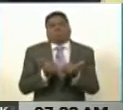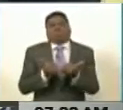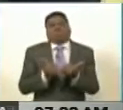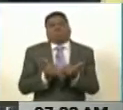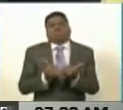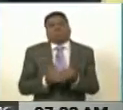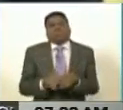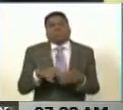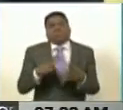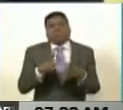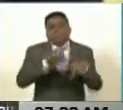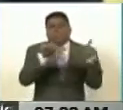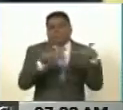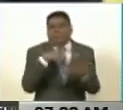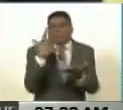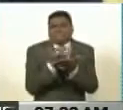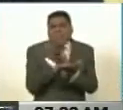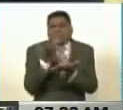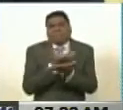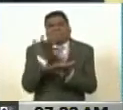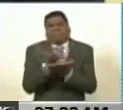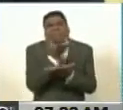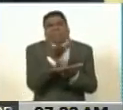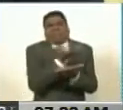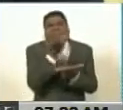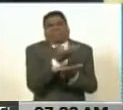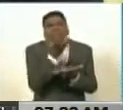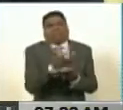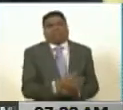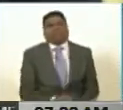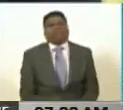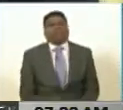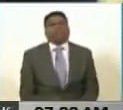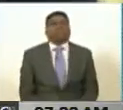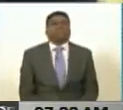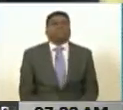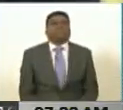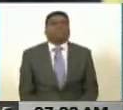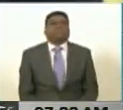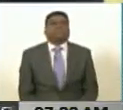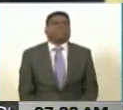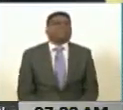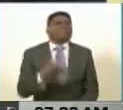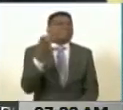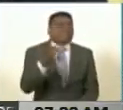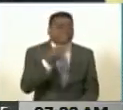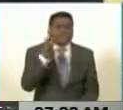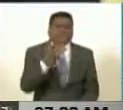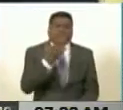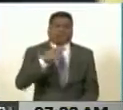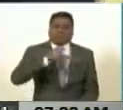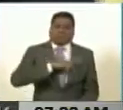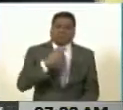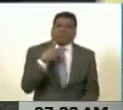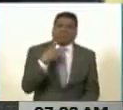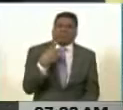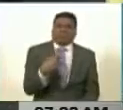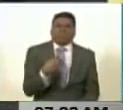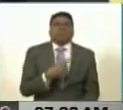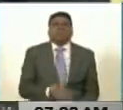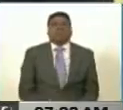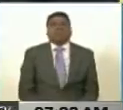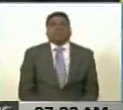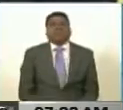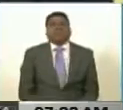en llamas. Entonces, siempre nosotros vamos a insistir que, más allá de cualquier diferencia